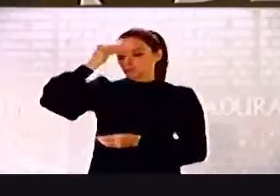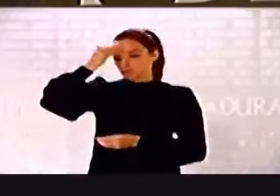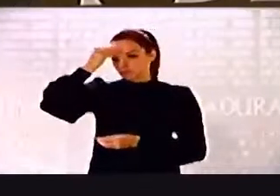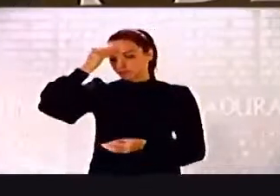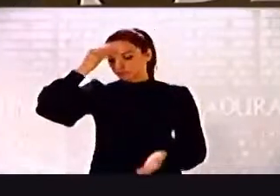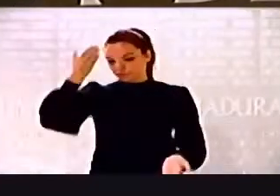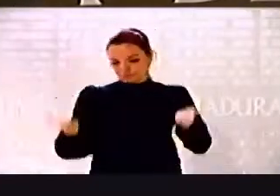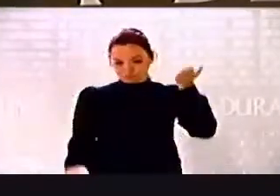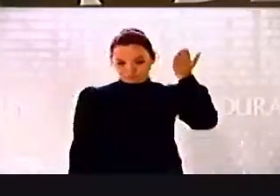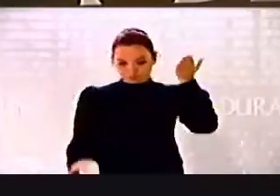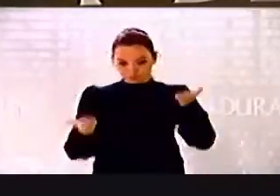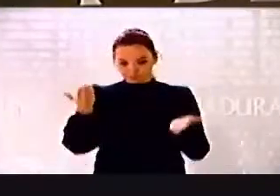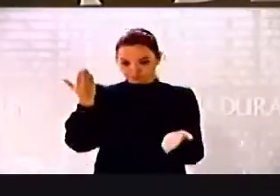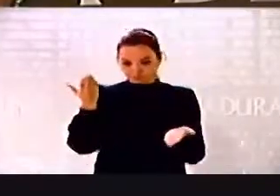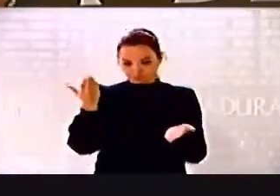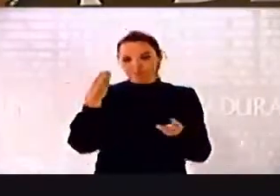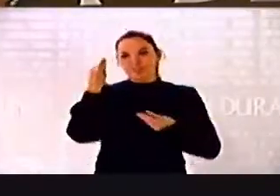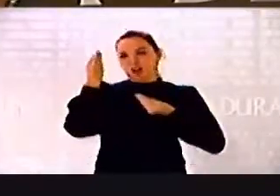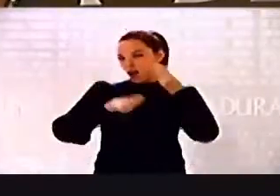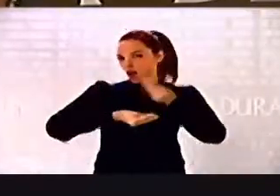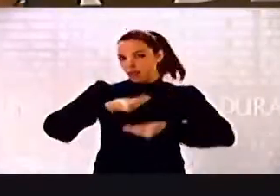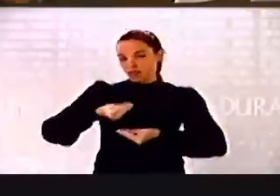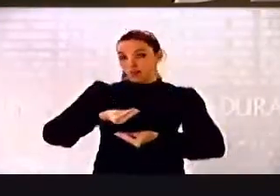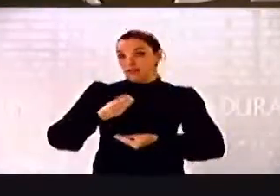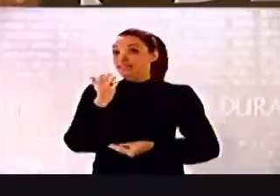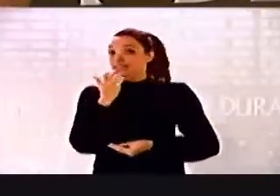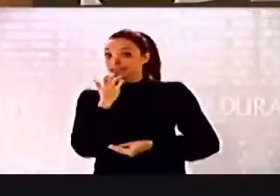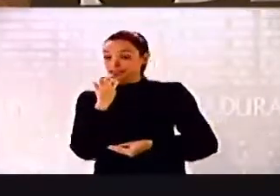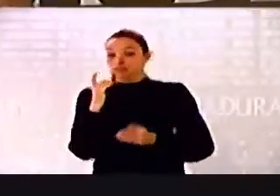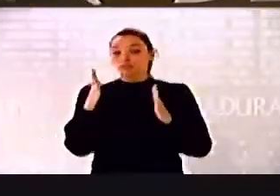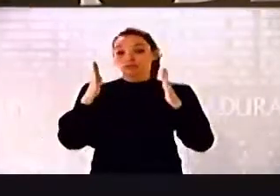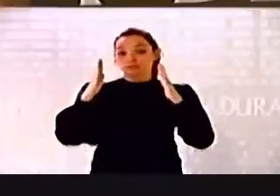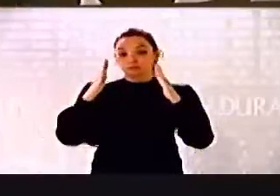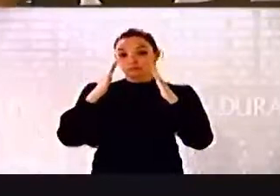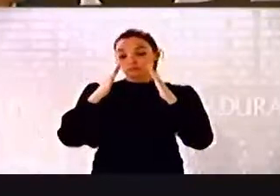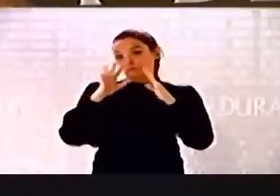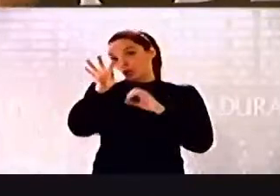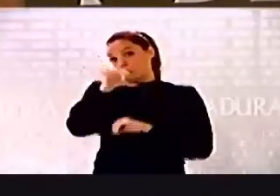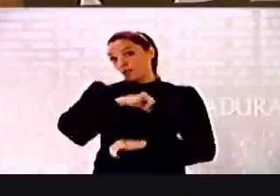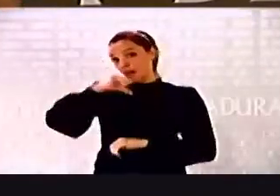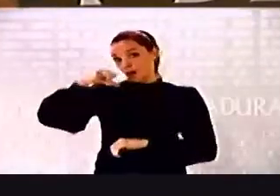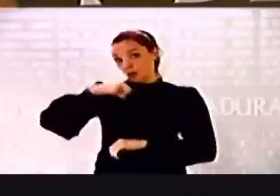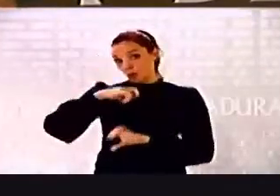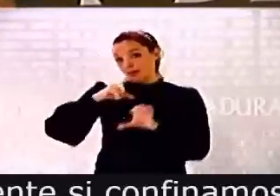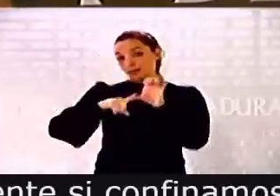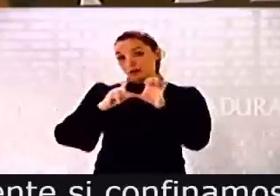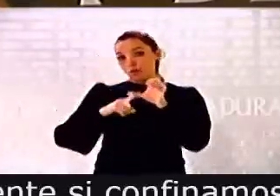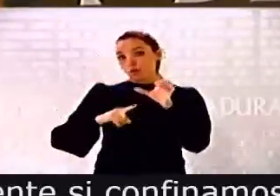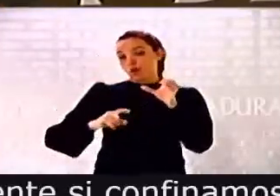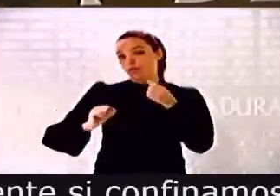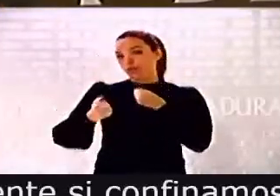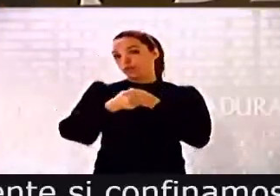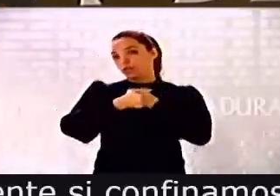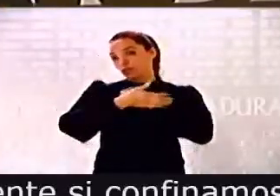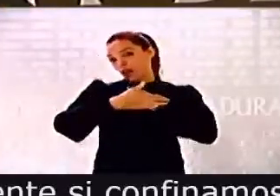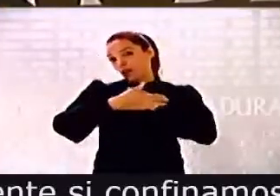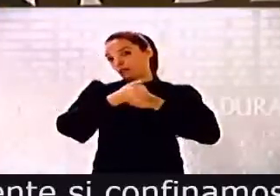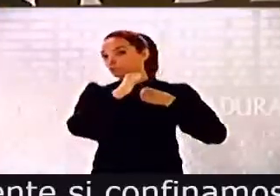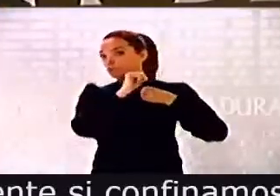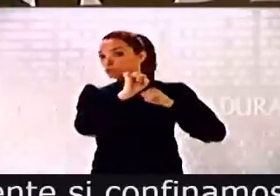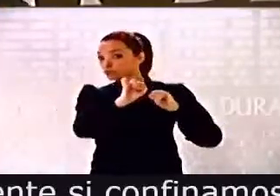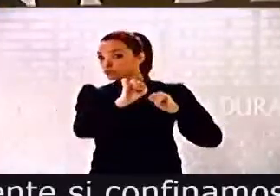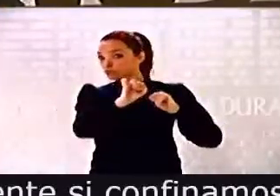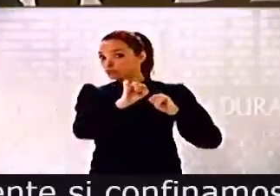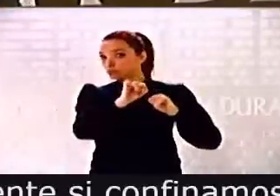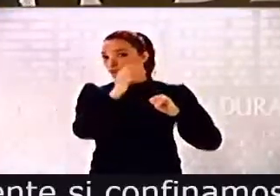epidemiológicamente si lo que hacemos es confinar la comunidad autónoma o que